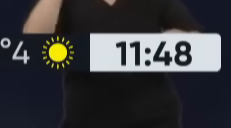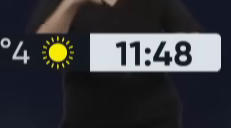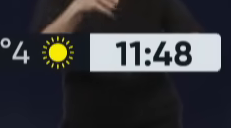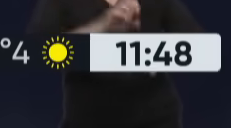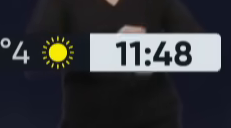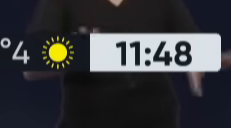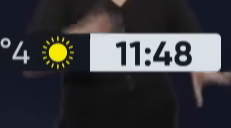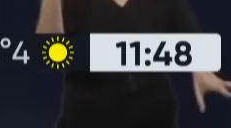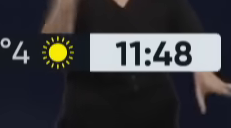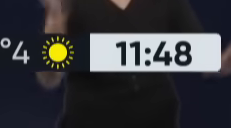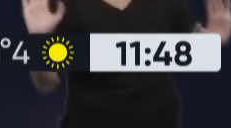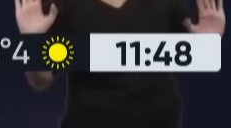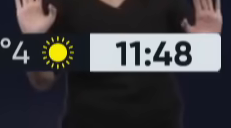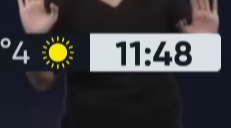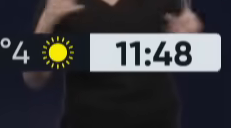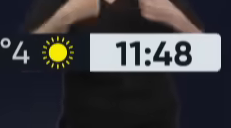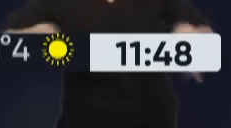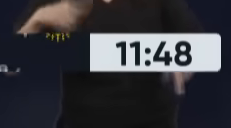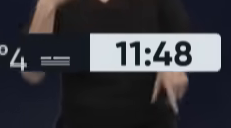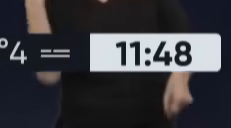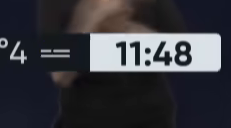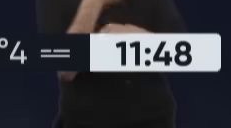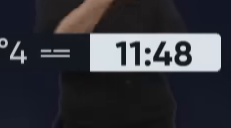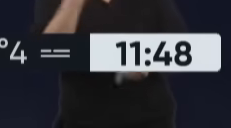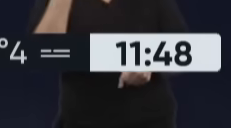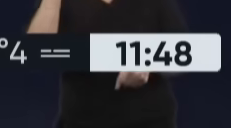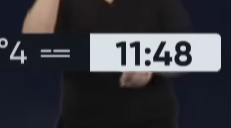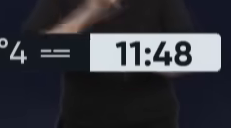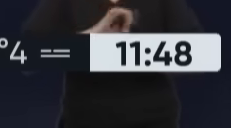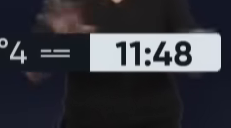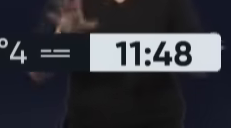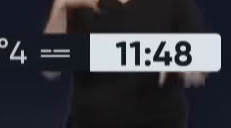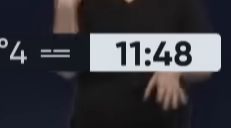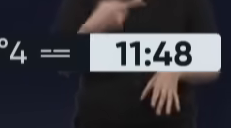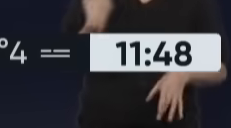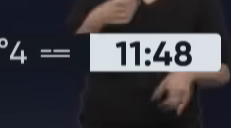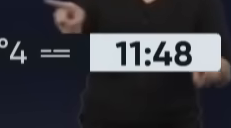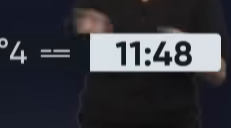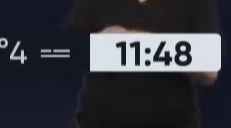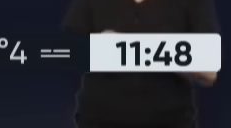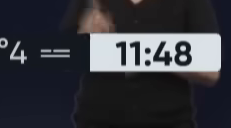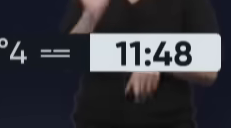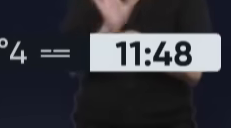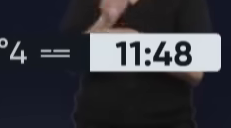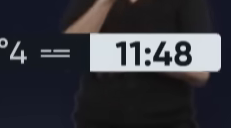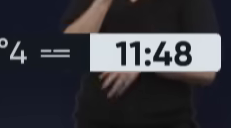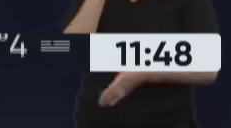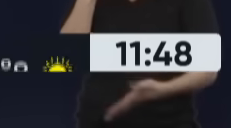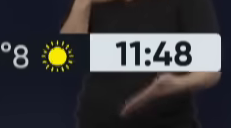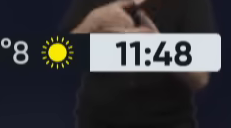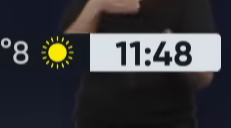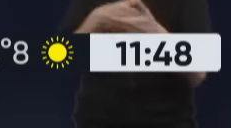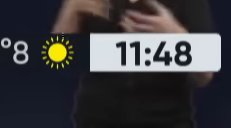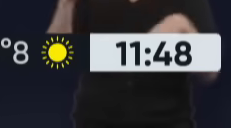claramente son falsas. Nosotros, a pesar de los obstáculos de la política, siempre nos pusimos